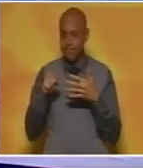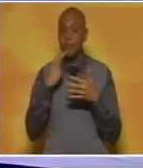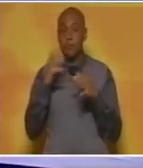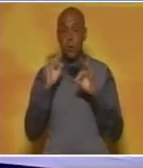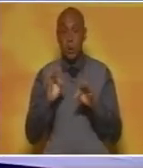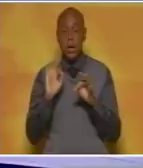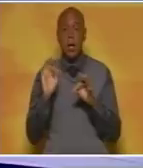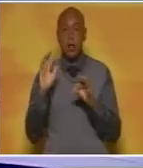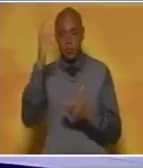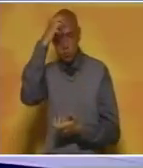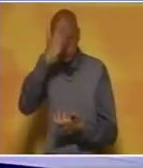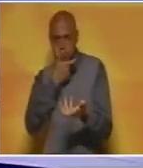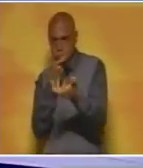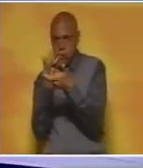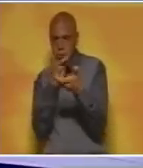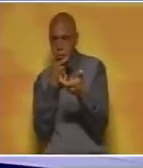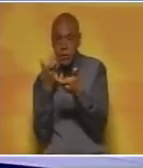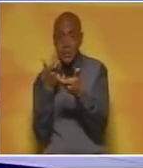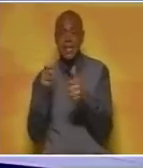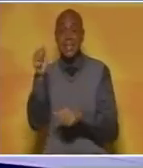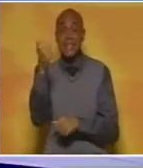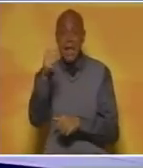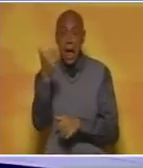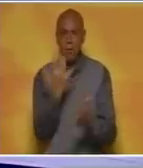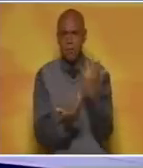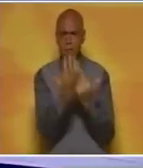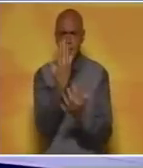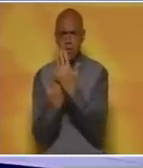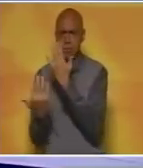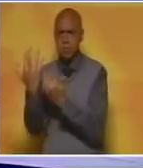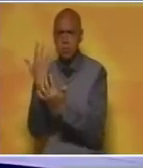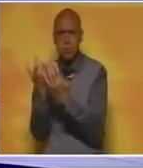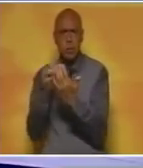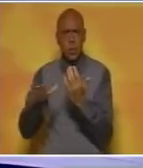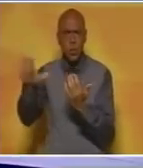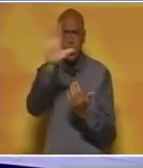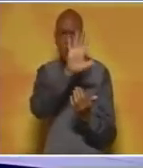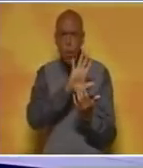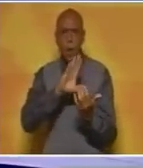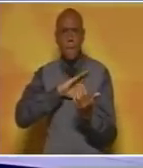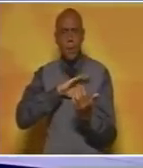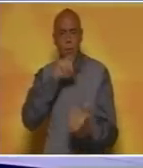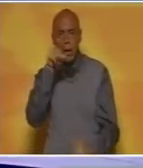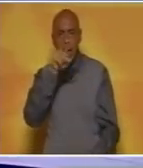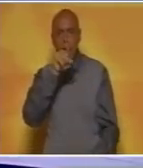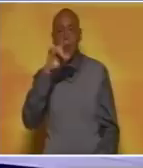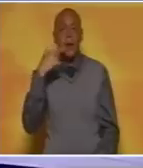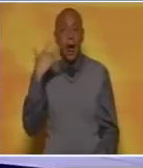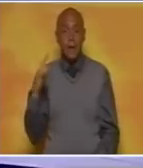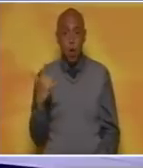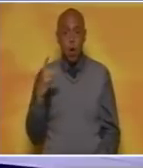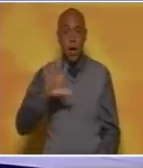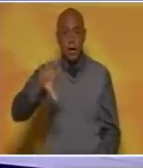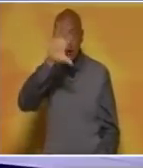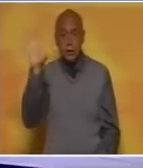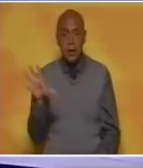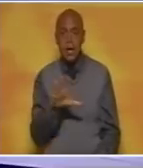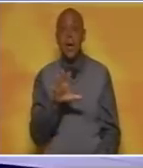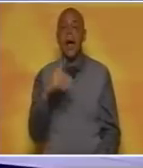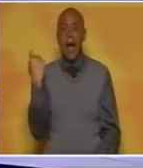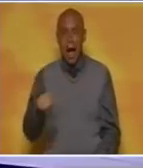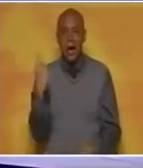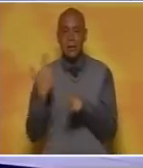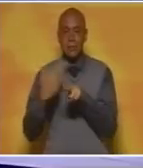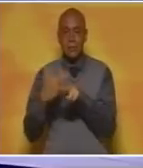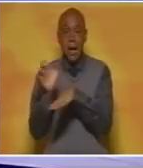luchan por controlar al menos 10 incendios forestales que se mantienen activos en todo el estado de California, donde continúa vigente el estado de